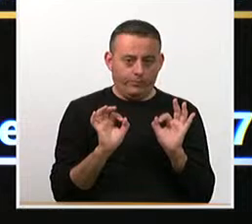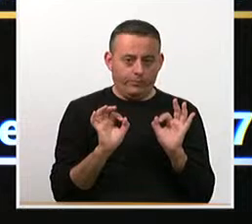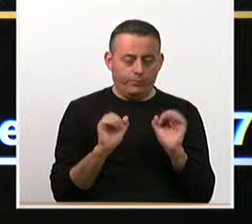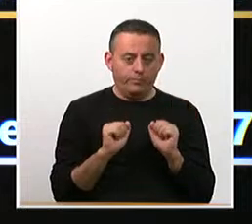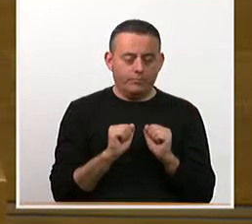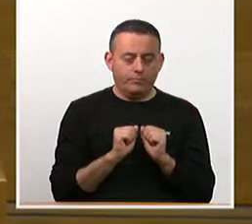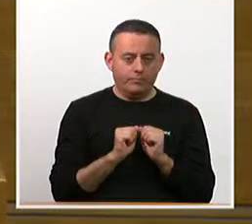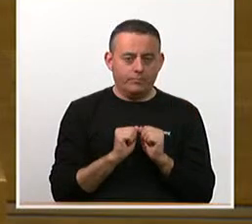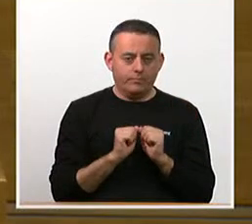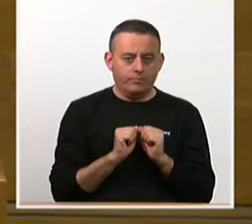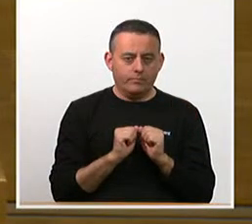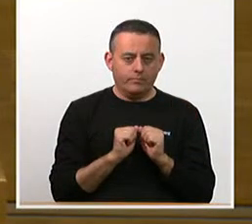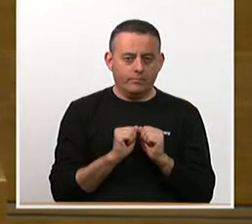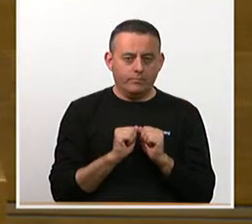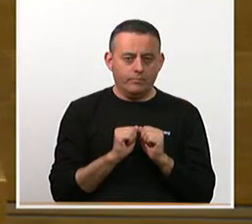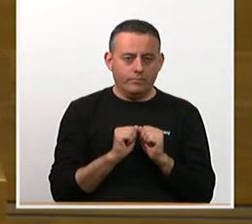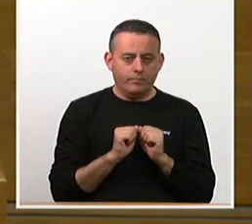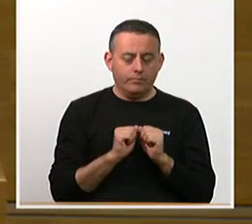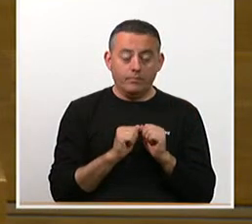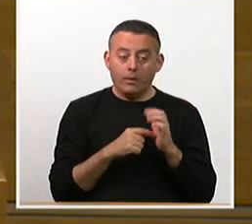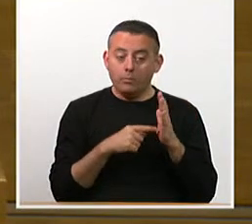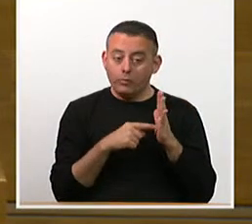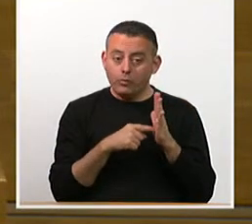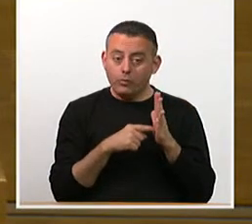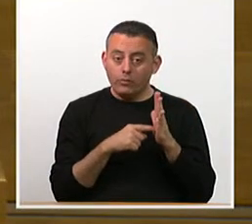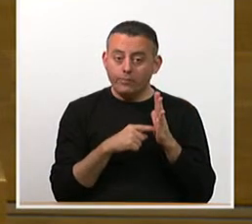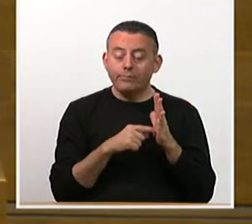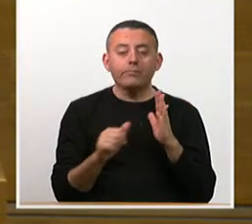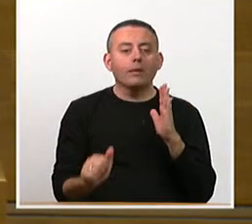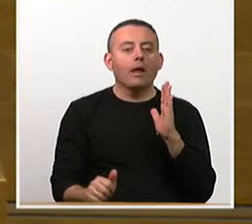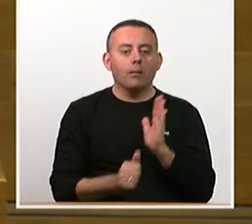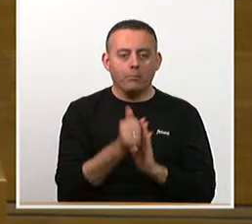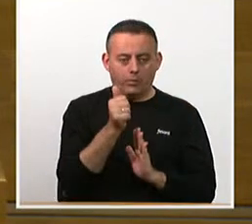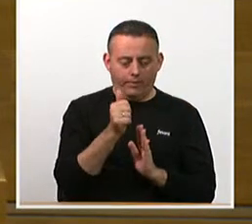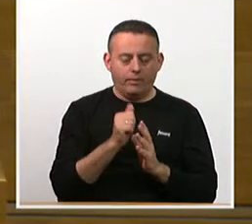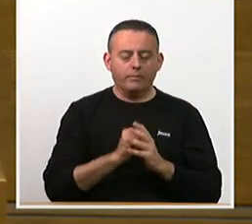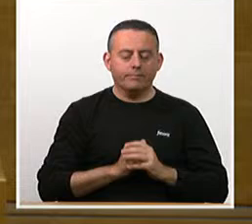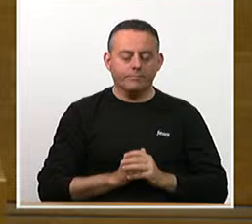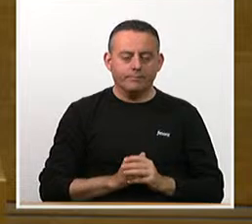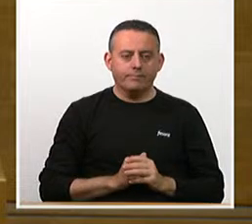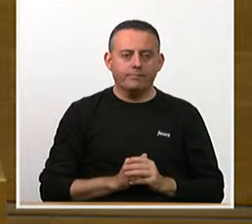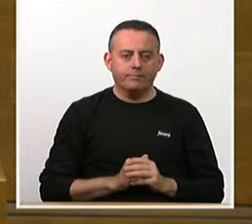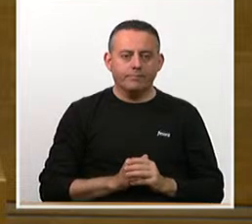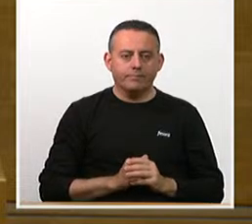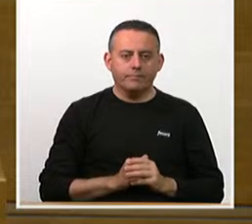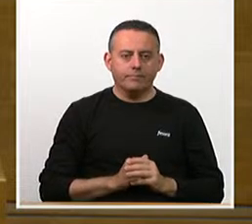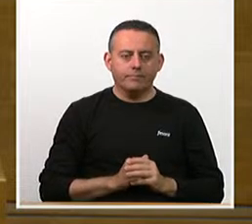abstenciones queda aprobada la esta propuesta de